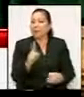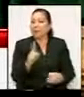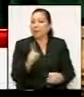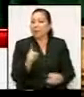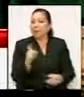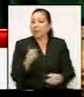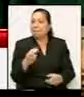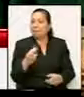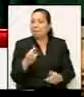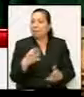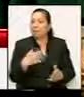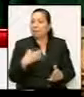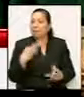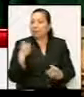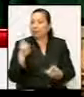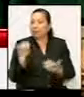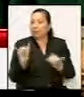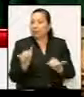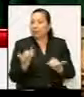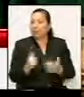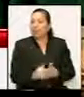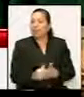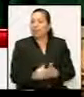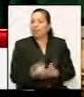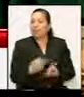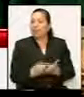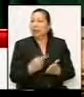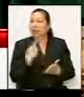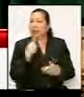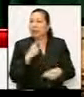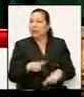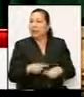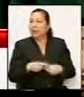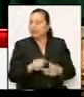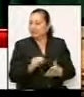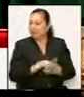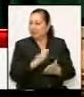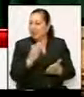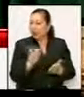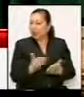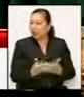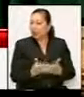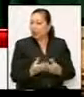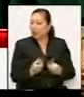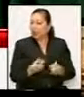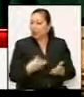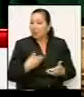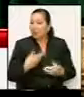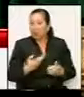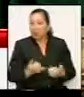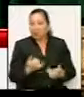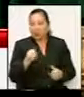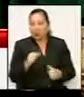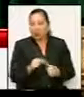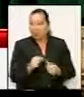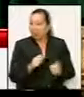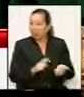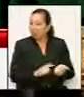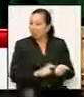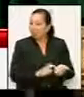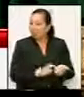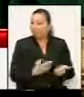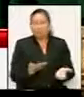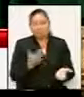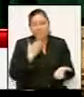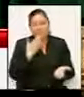las amas de casa puedan comprender de qué depende el problema de la anemia y cómo lo podemos solucionar. Recuerden que la anemia